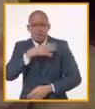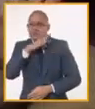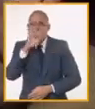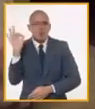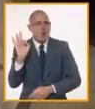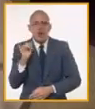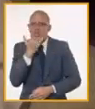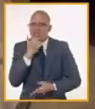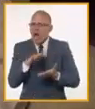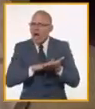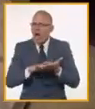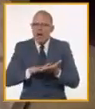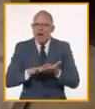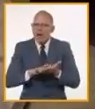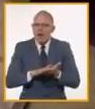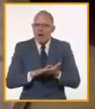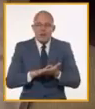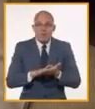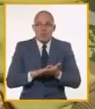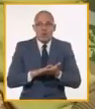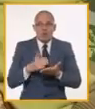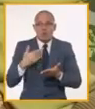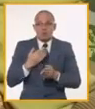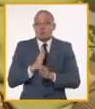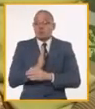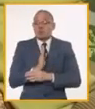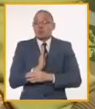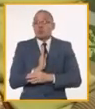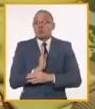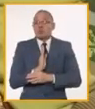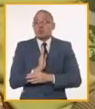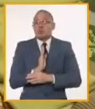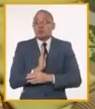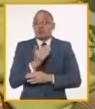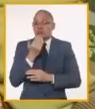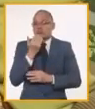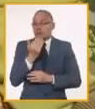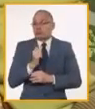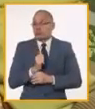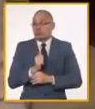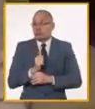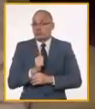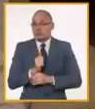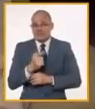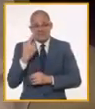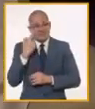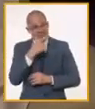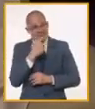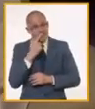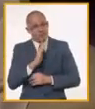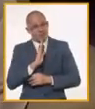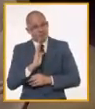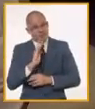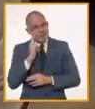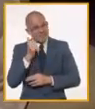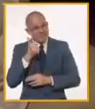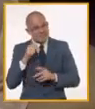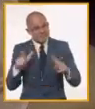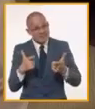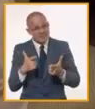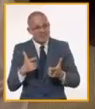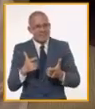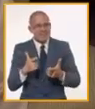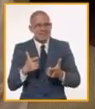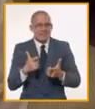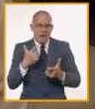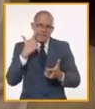han tenido que sacar. Digamos que está invicto en sus tareas. Sí, bueno, no, esto no puedo